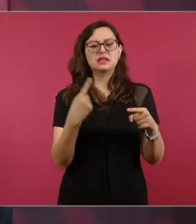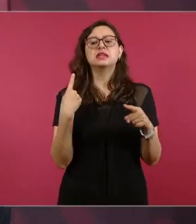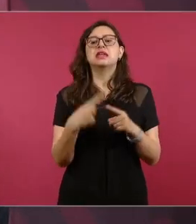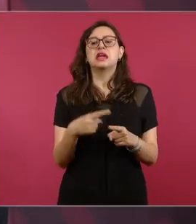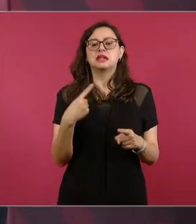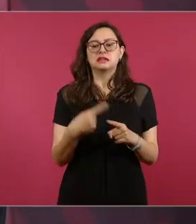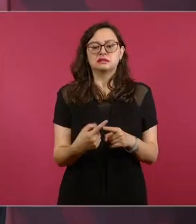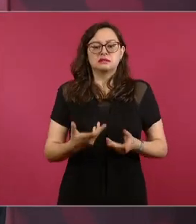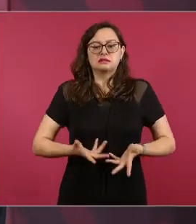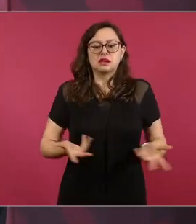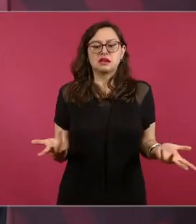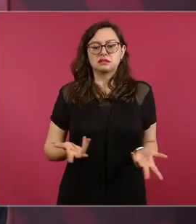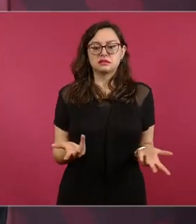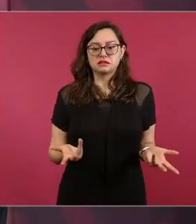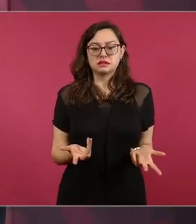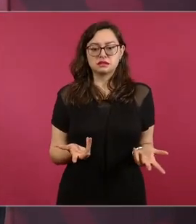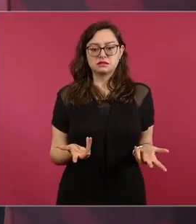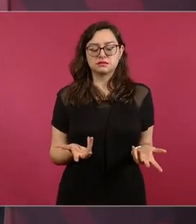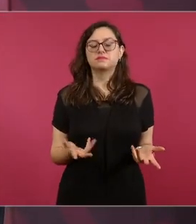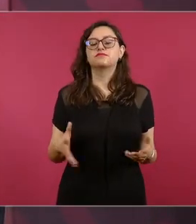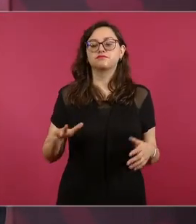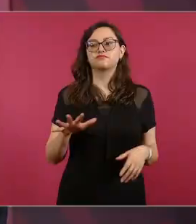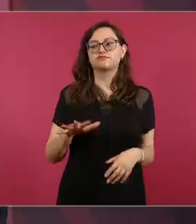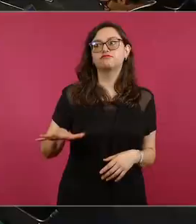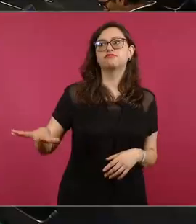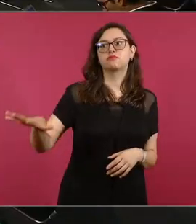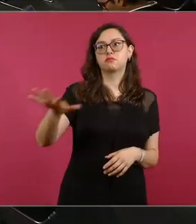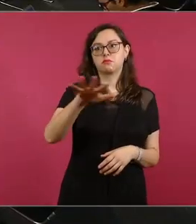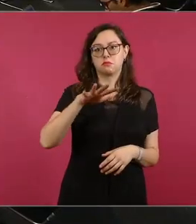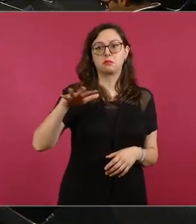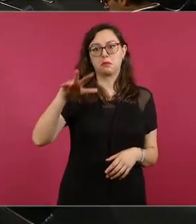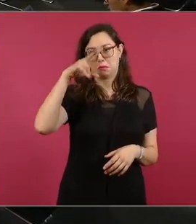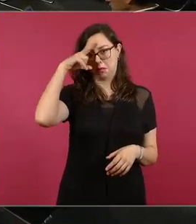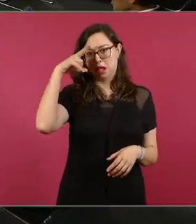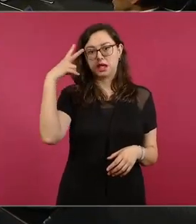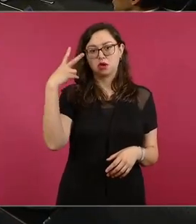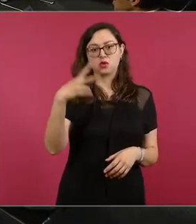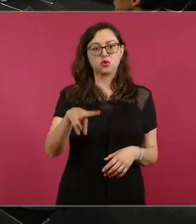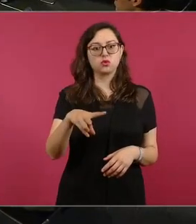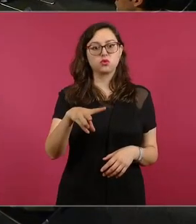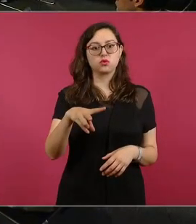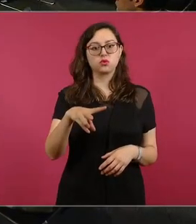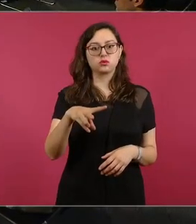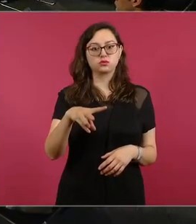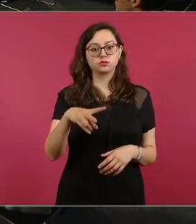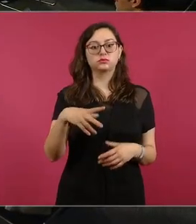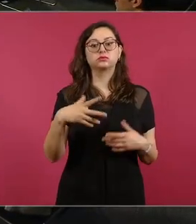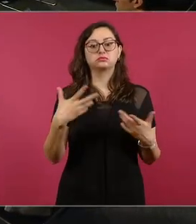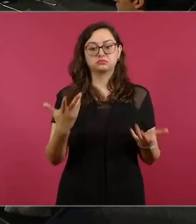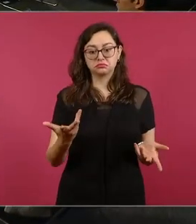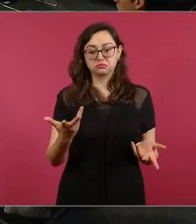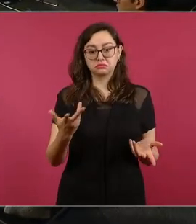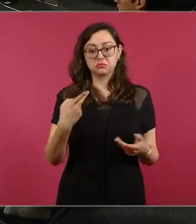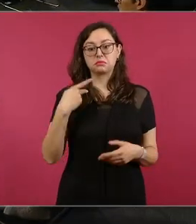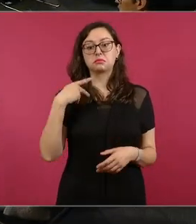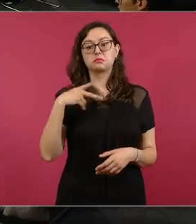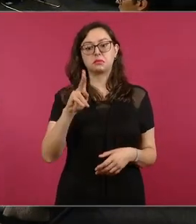México. Es el motor del cambio, pero han habido dirigentes